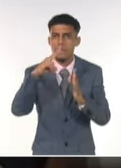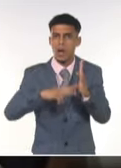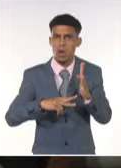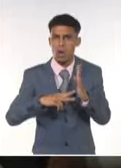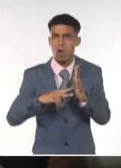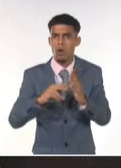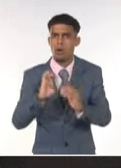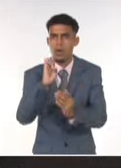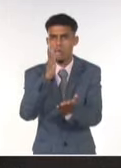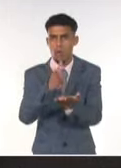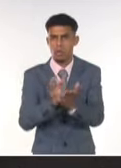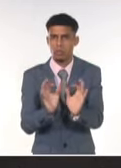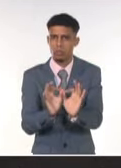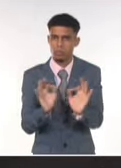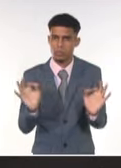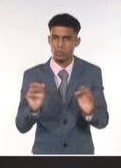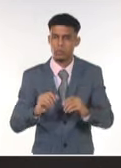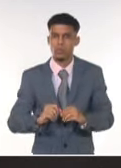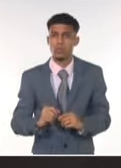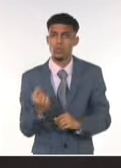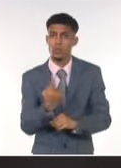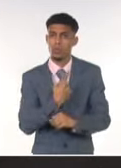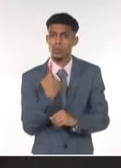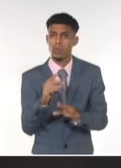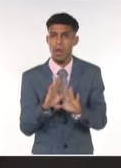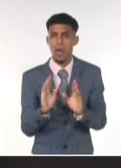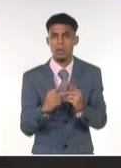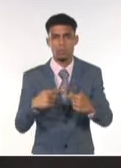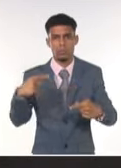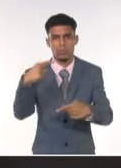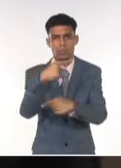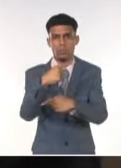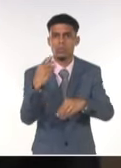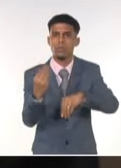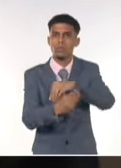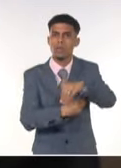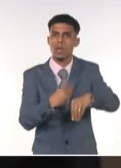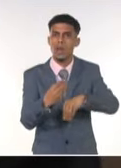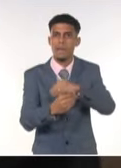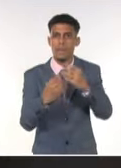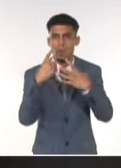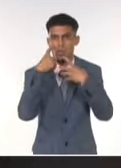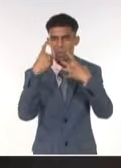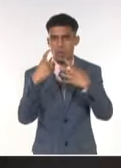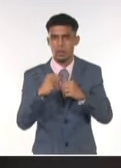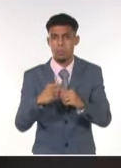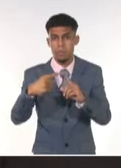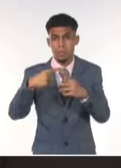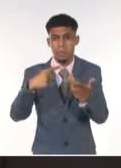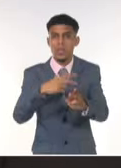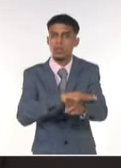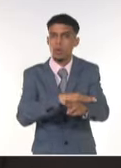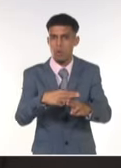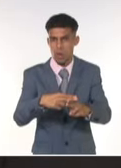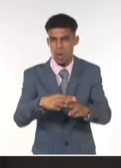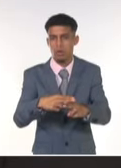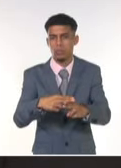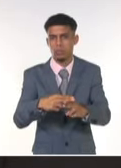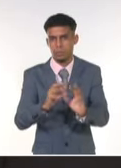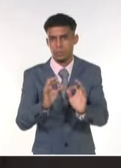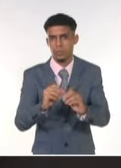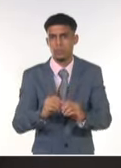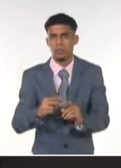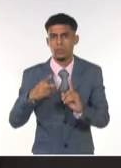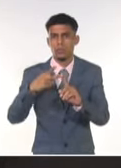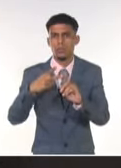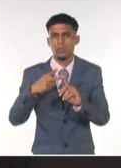y la decencia. Hemos priorizado mucho una transformación importante en el aprendizaje de la historia. Hemos jerarquizado mucho la